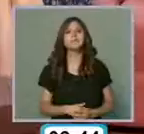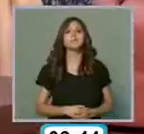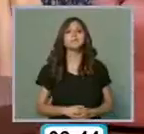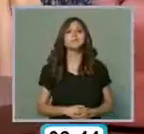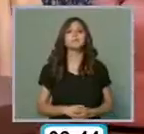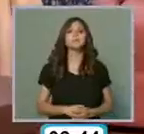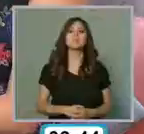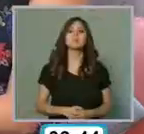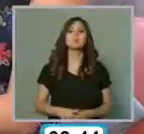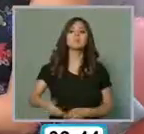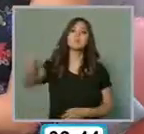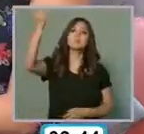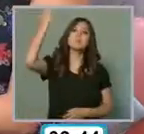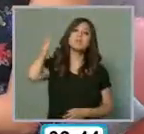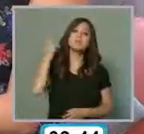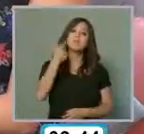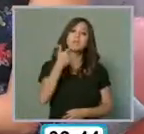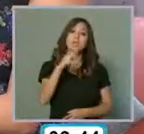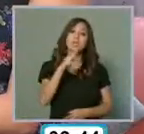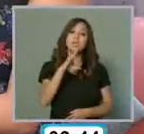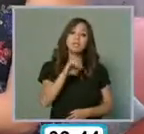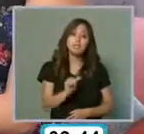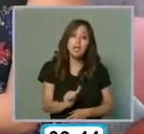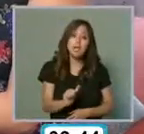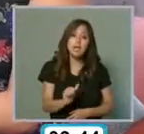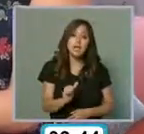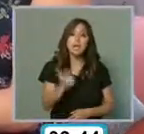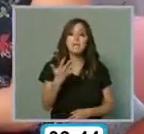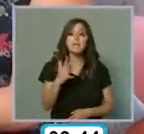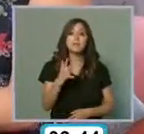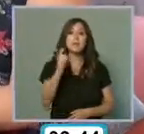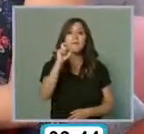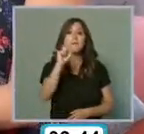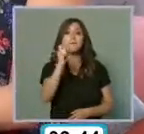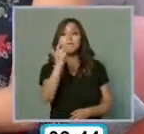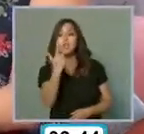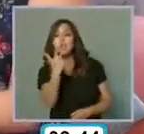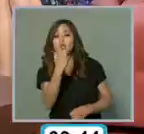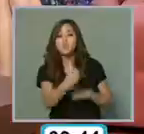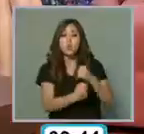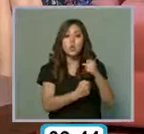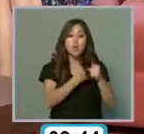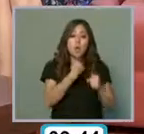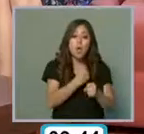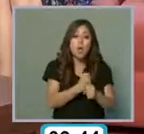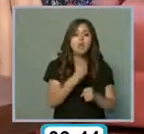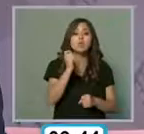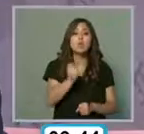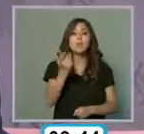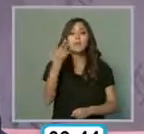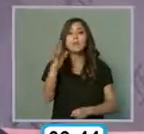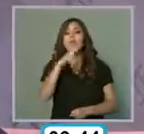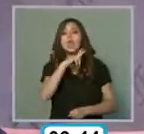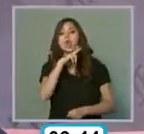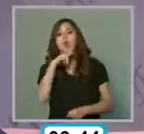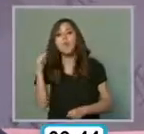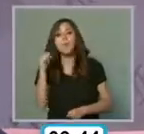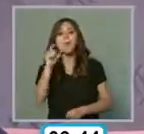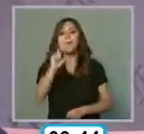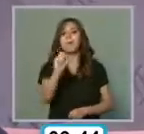La expectativa de vida en Grecia era 28 años. Ah, no, bye. Ah, no, bueno. En Roma era 29 y